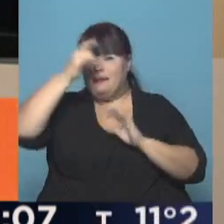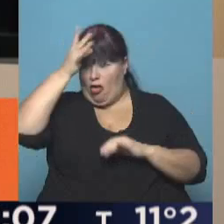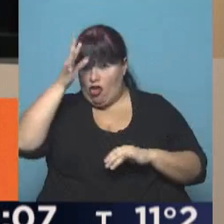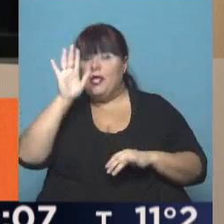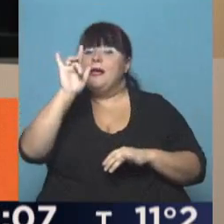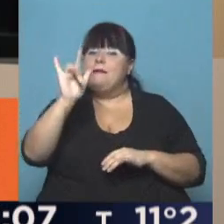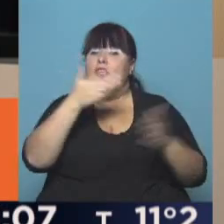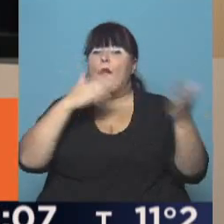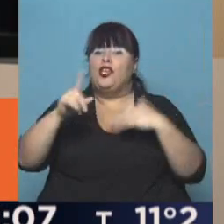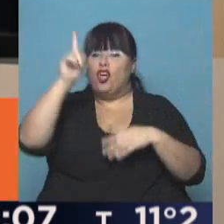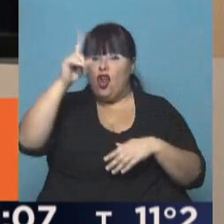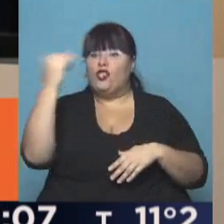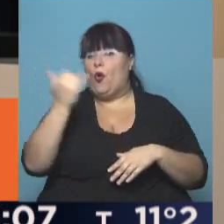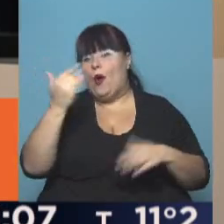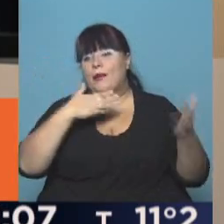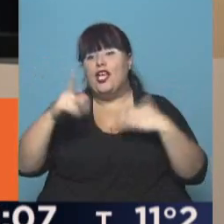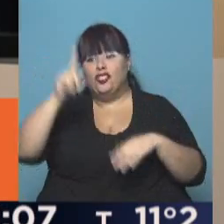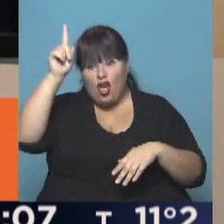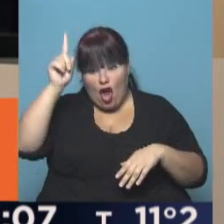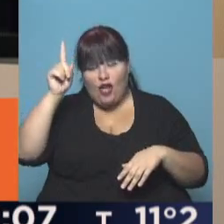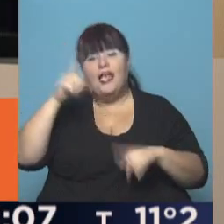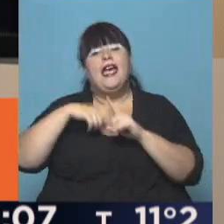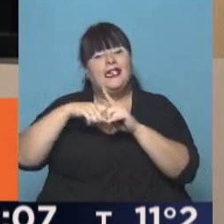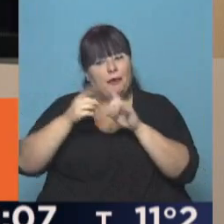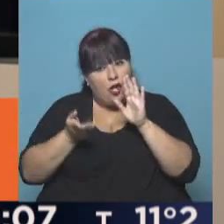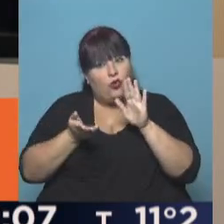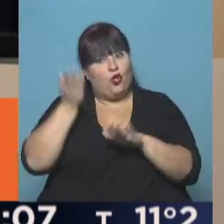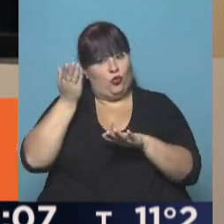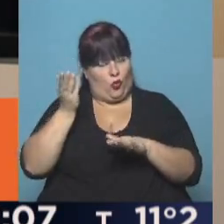miércoles viento del norte, jueves viento del norte, las temperaturas ascienden.